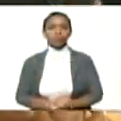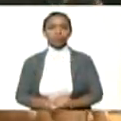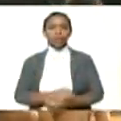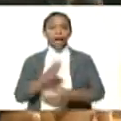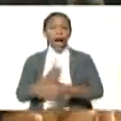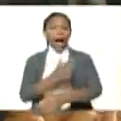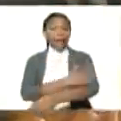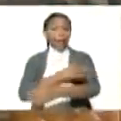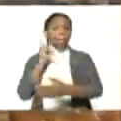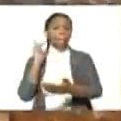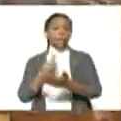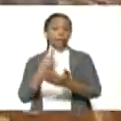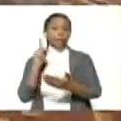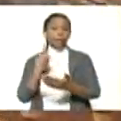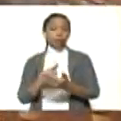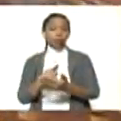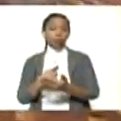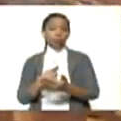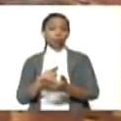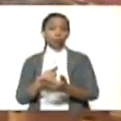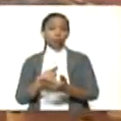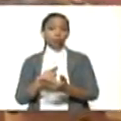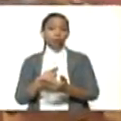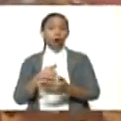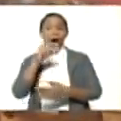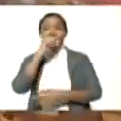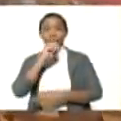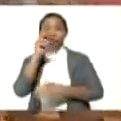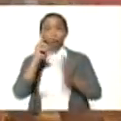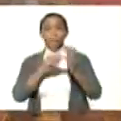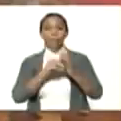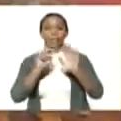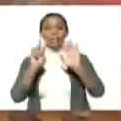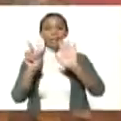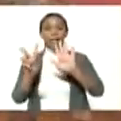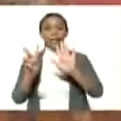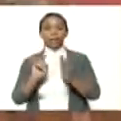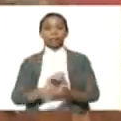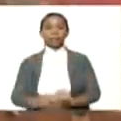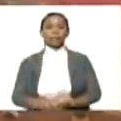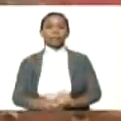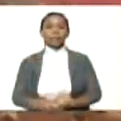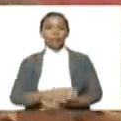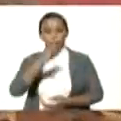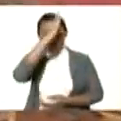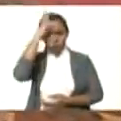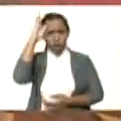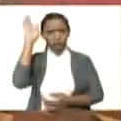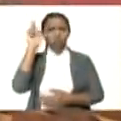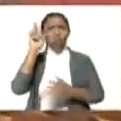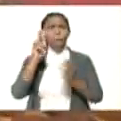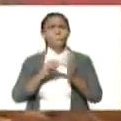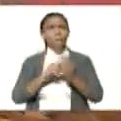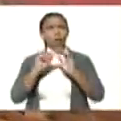Antes participó en el año 2007, Diosdado,